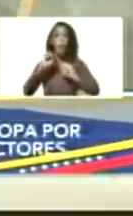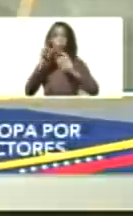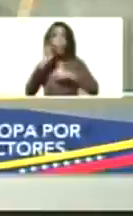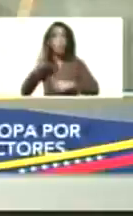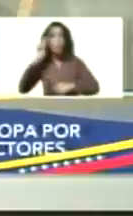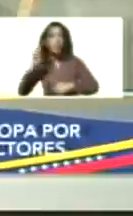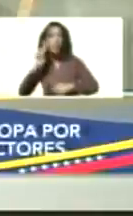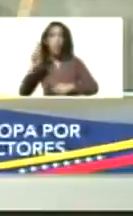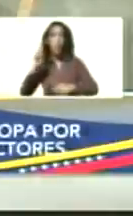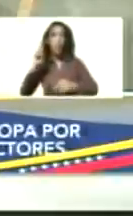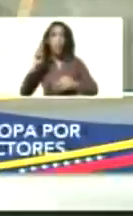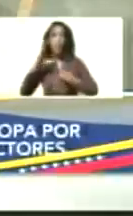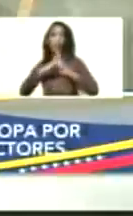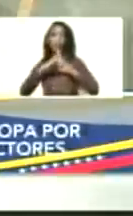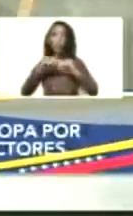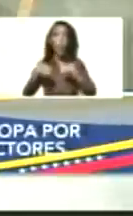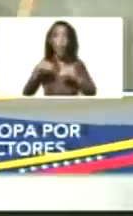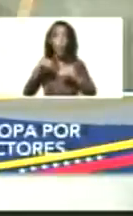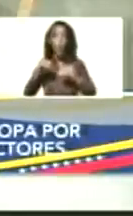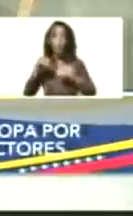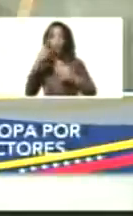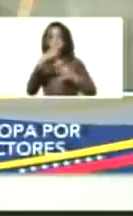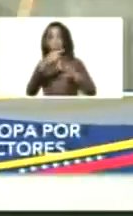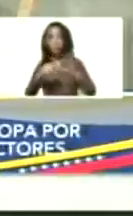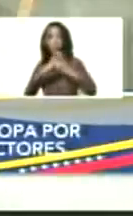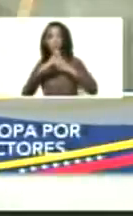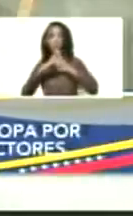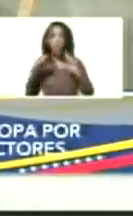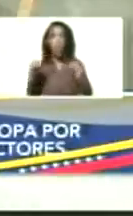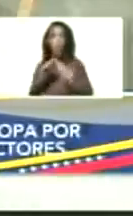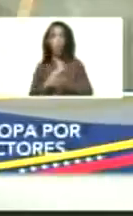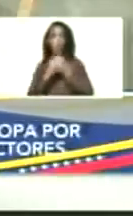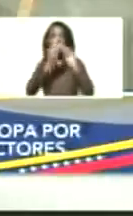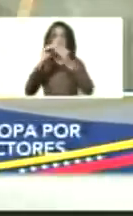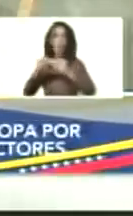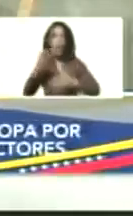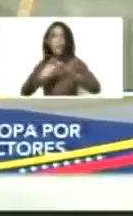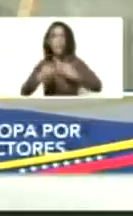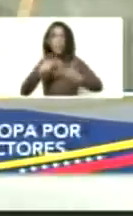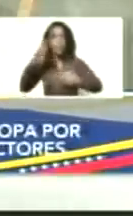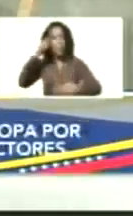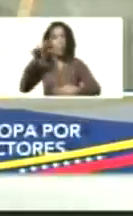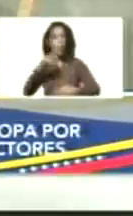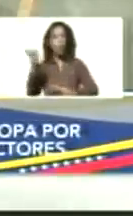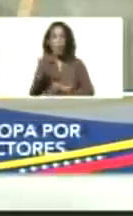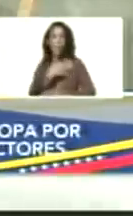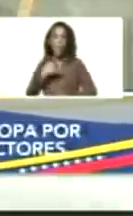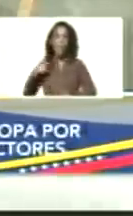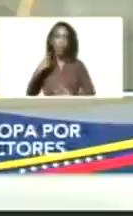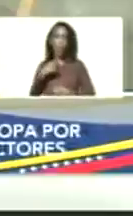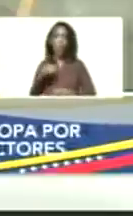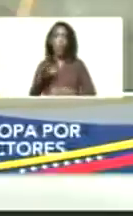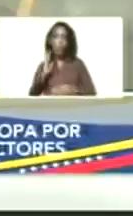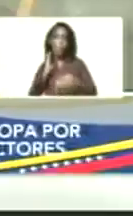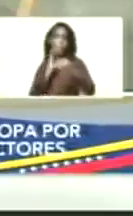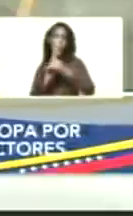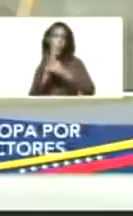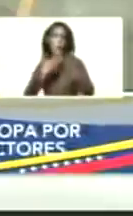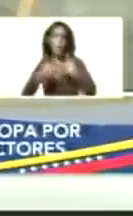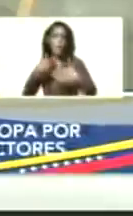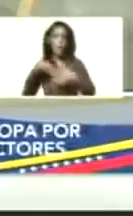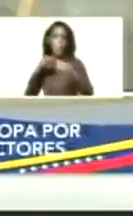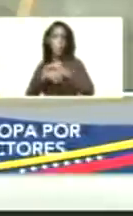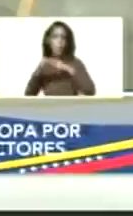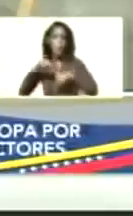útiles todos los buggy, para mantener el servicio para el pueblo. ¿Qué querían ellos? Que paráramos el servicio del metro de